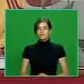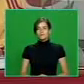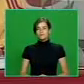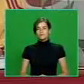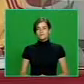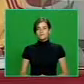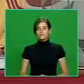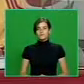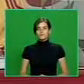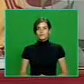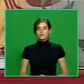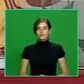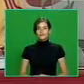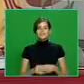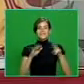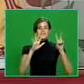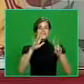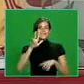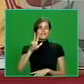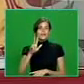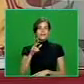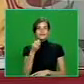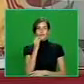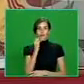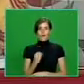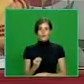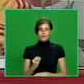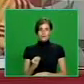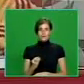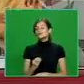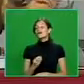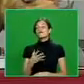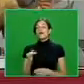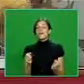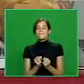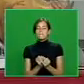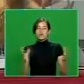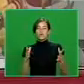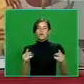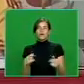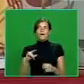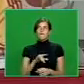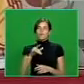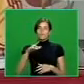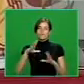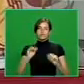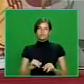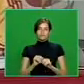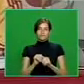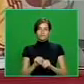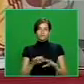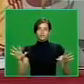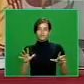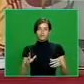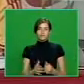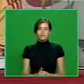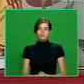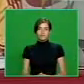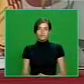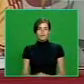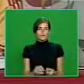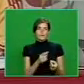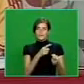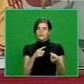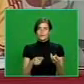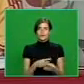centroamericana 73 muchachos les puso una bomba y voló el avión bueno y tantas cosas